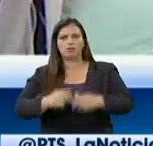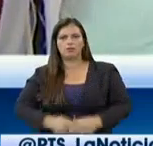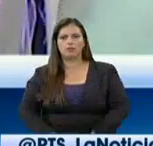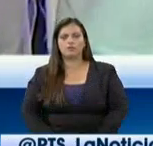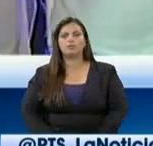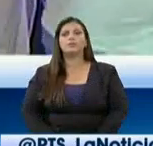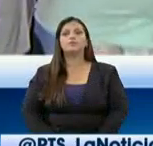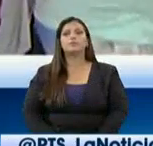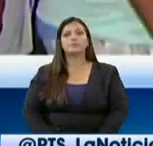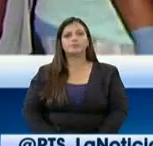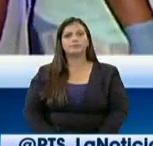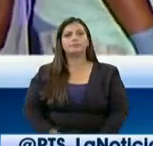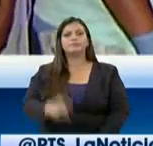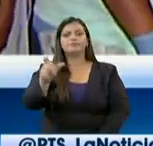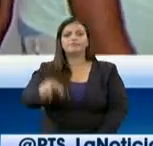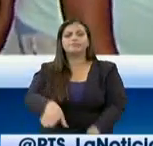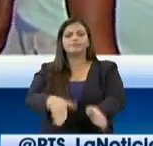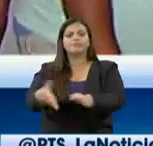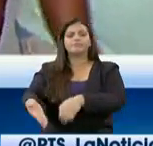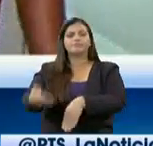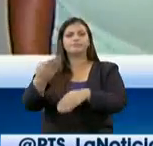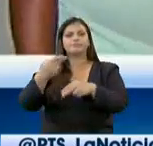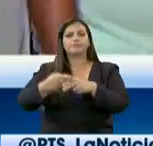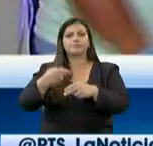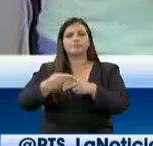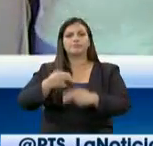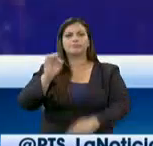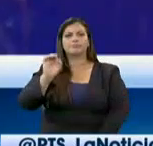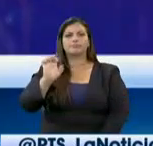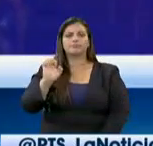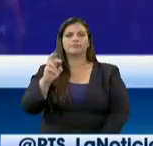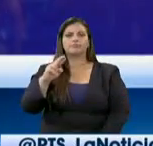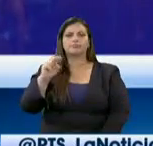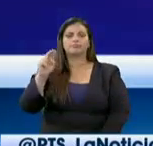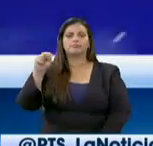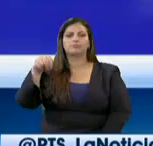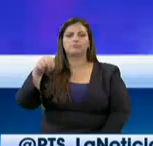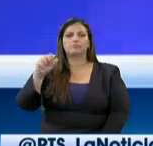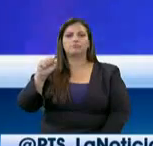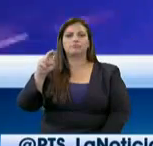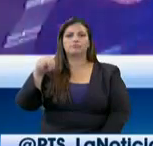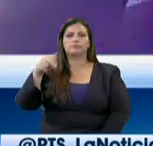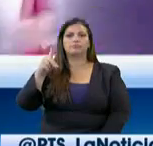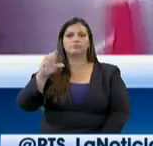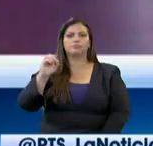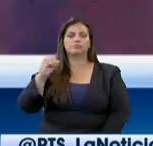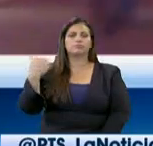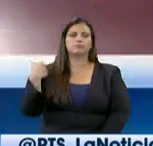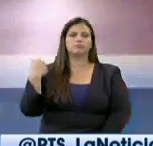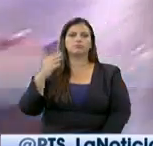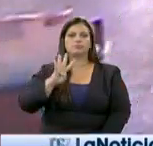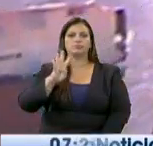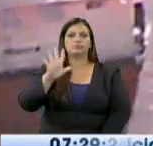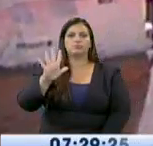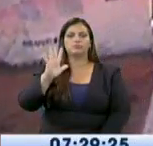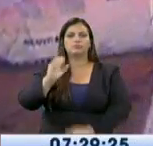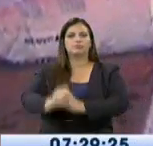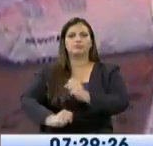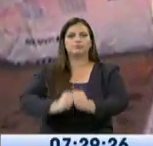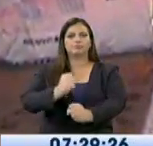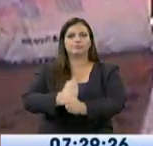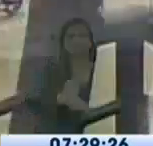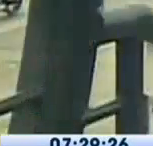como Fernando Romero, de 45 años, y vivía en el mismo sector, informó Jorge